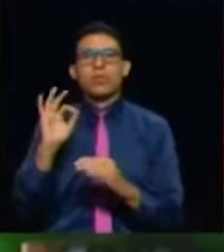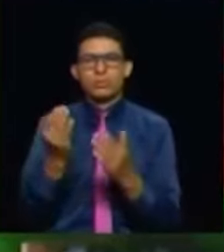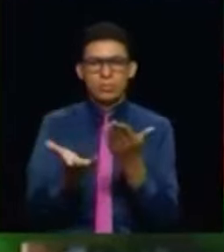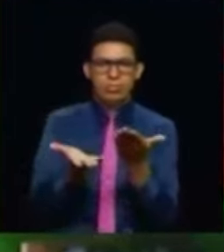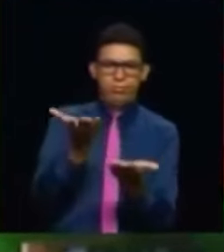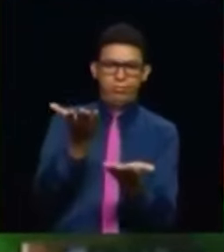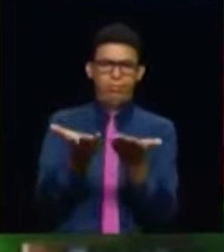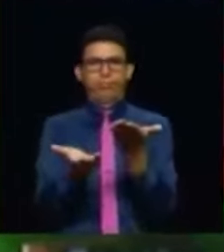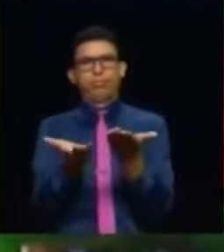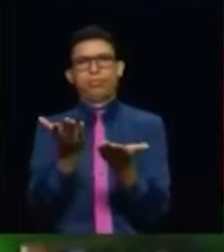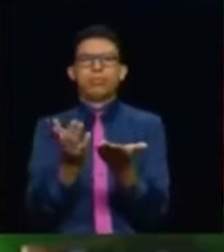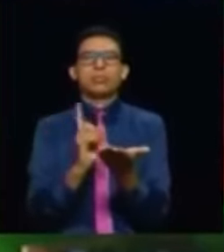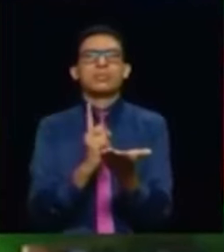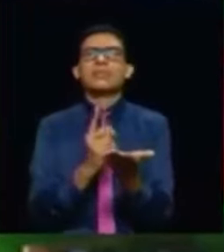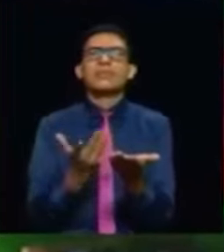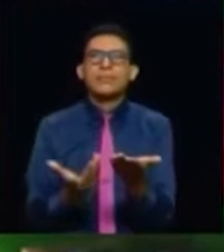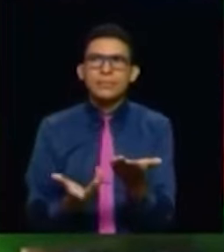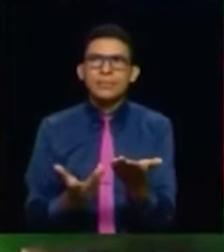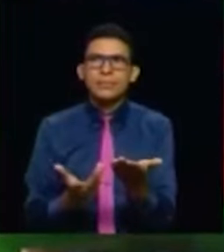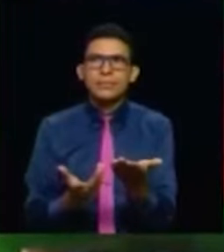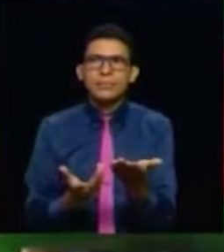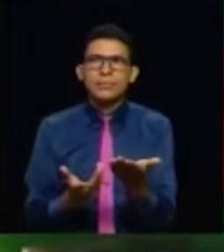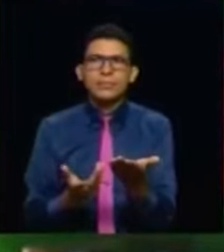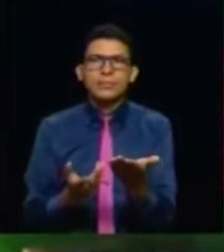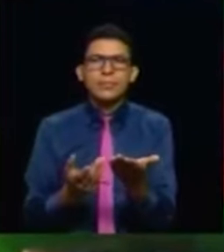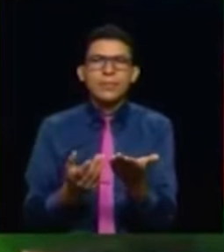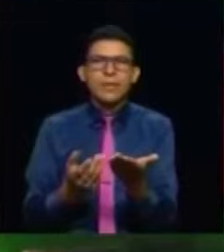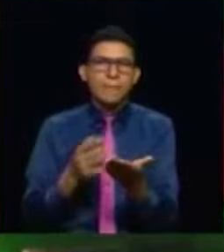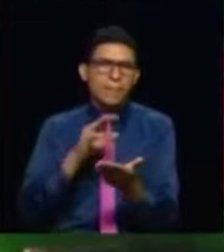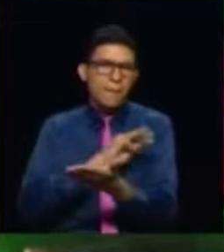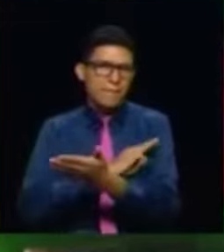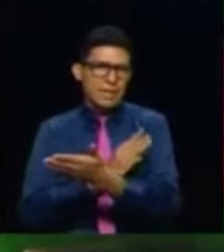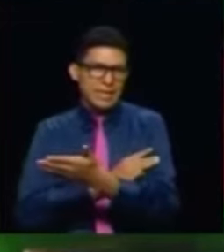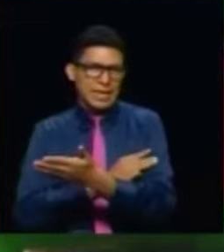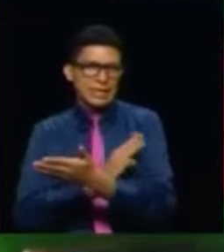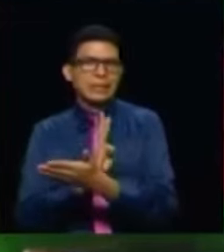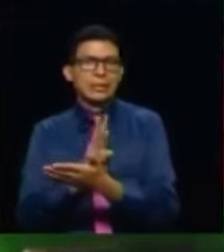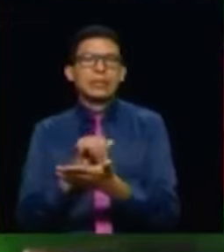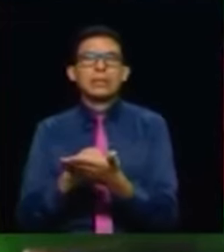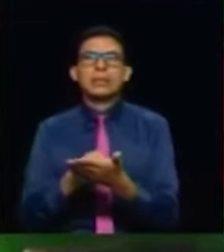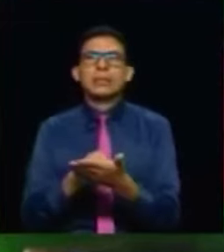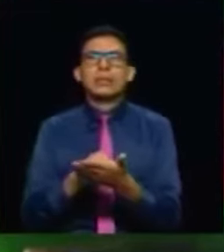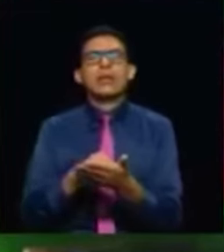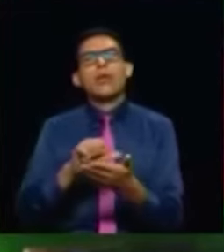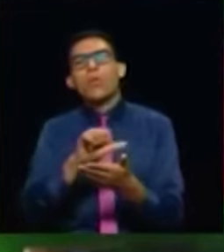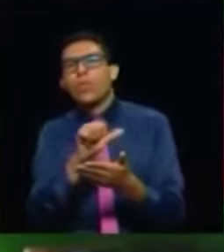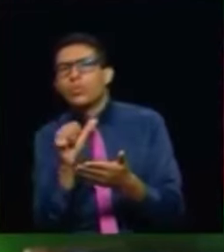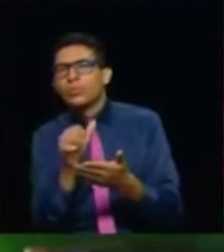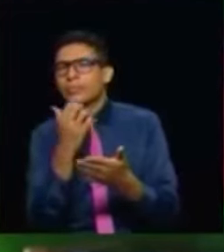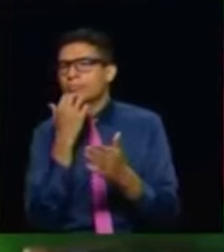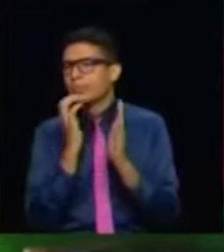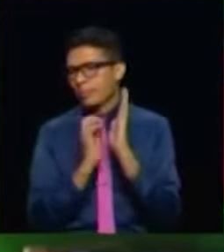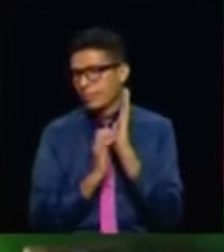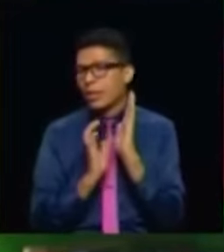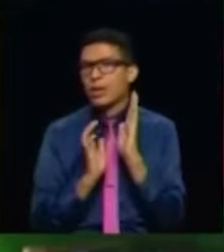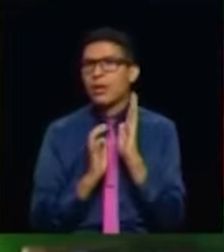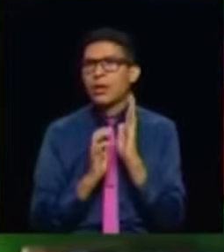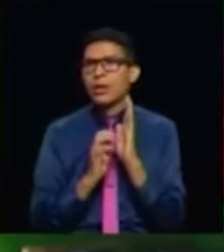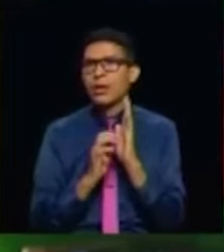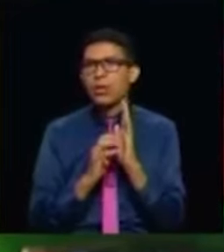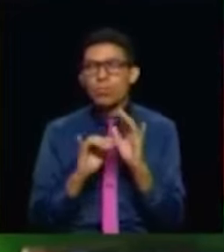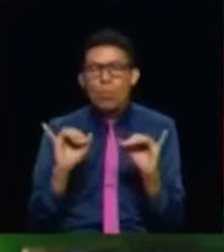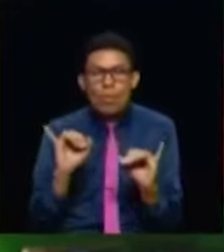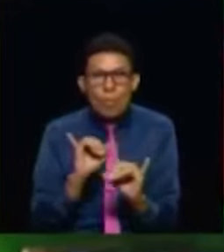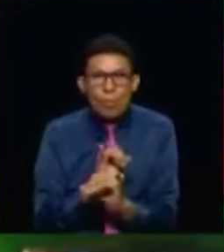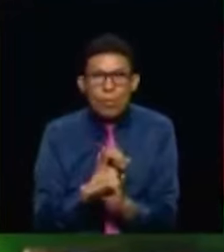desbalance también de estos minerales. También uno, aparte de tener bajo